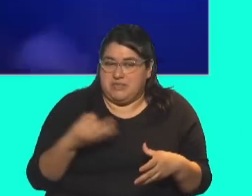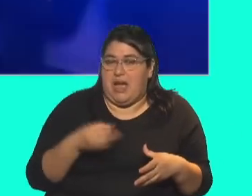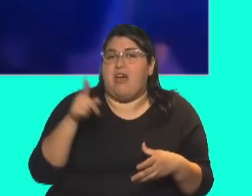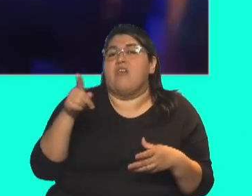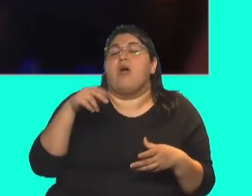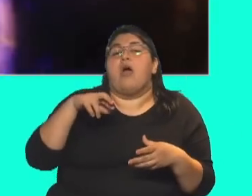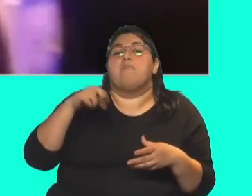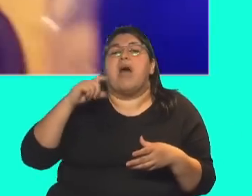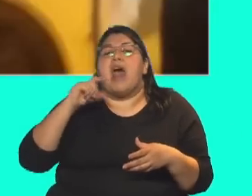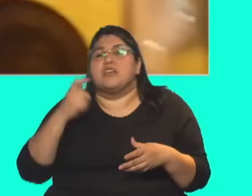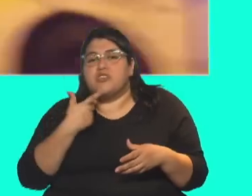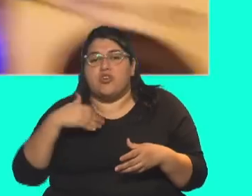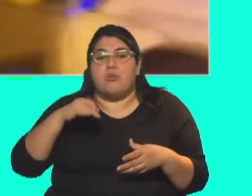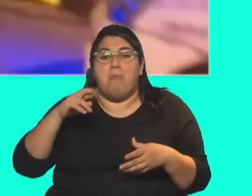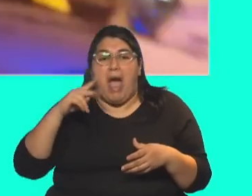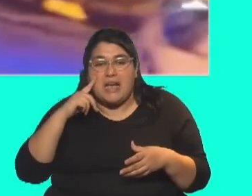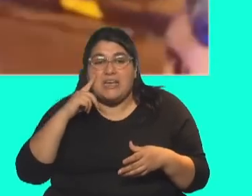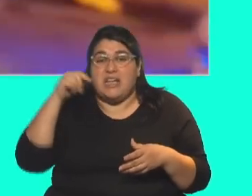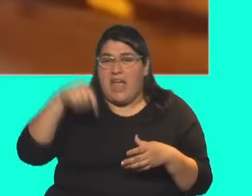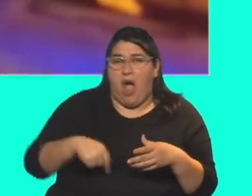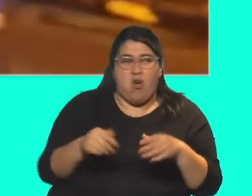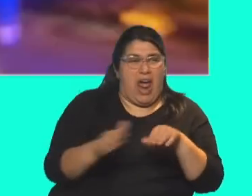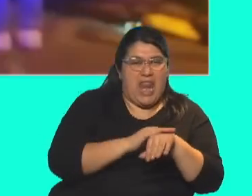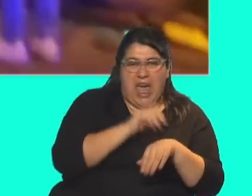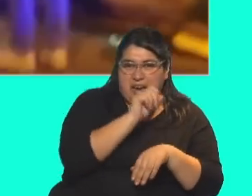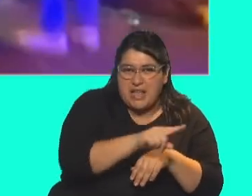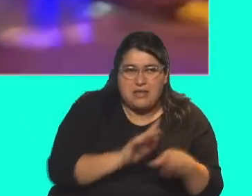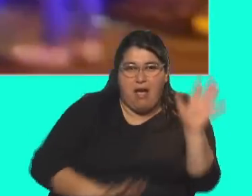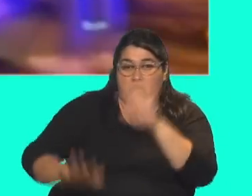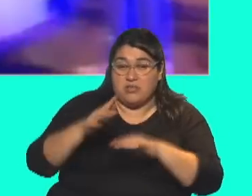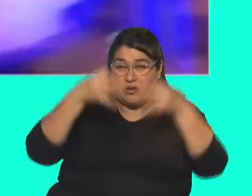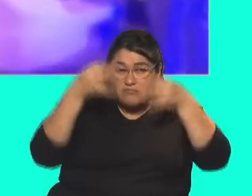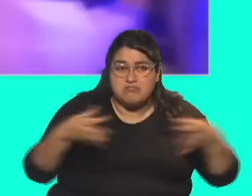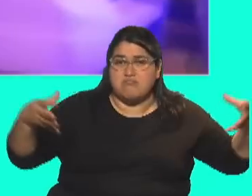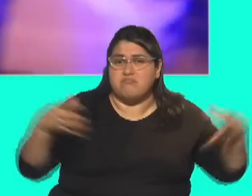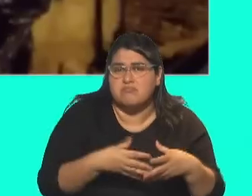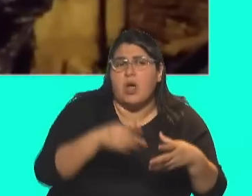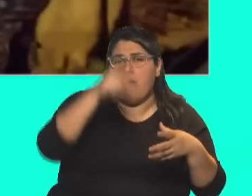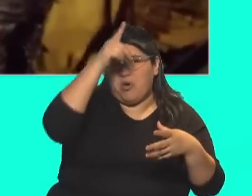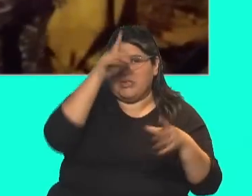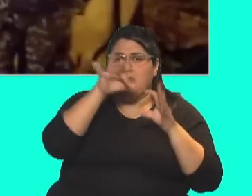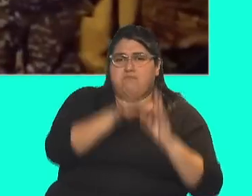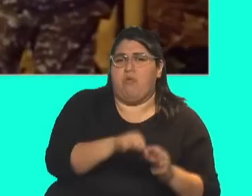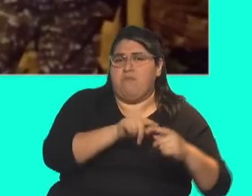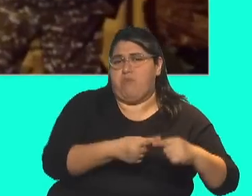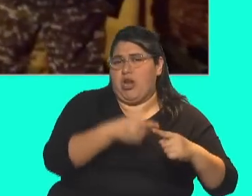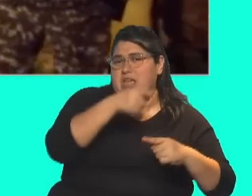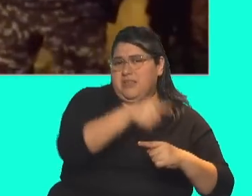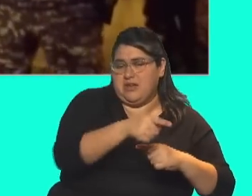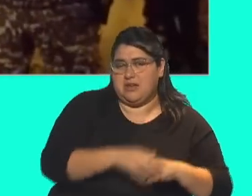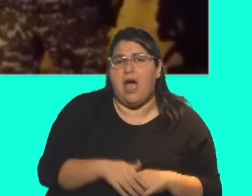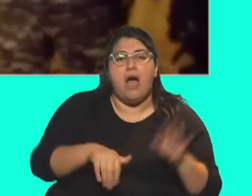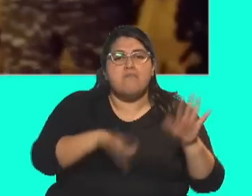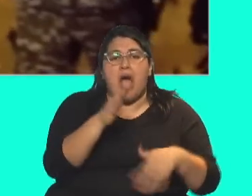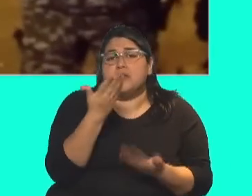hasta la actual del intendente de la recta efectivamente es una policía politizada que está al servicio de un proyecto